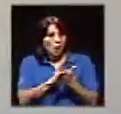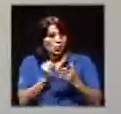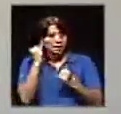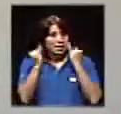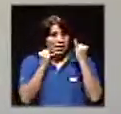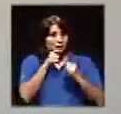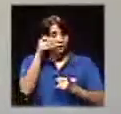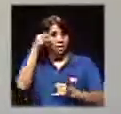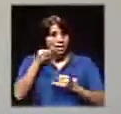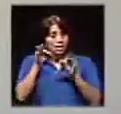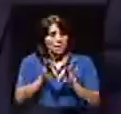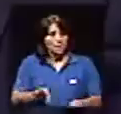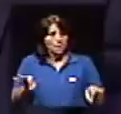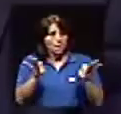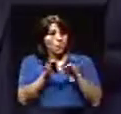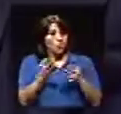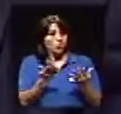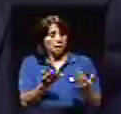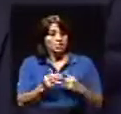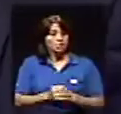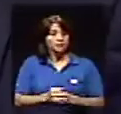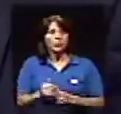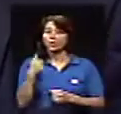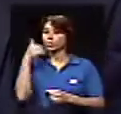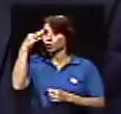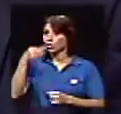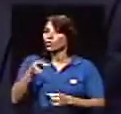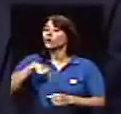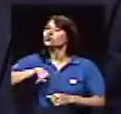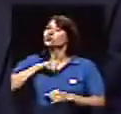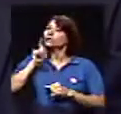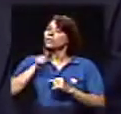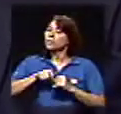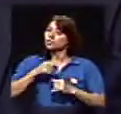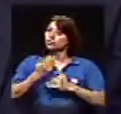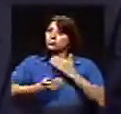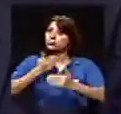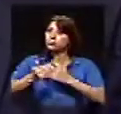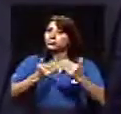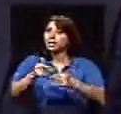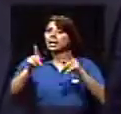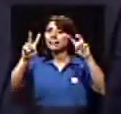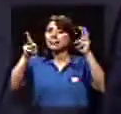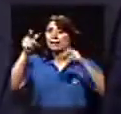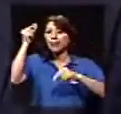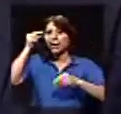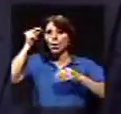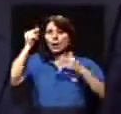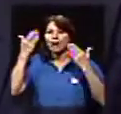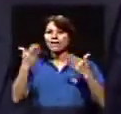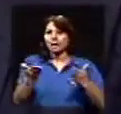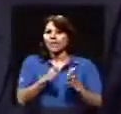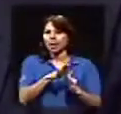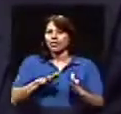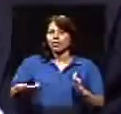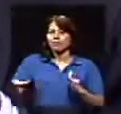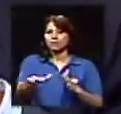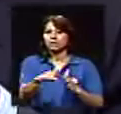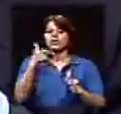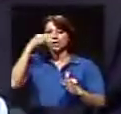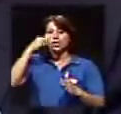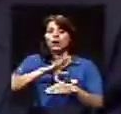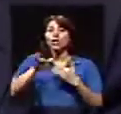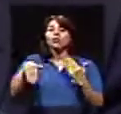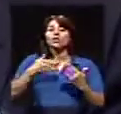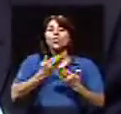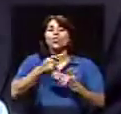considera importantes en ese proceso? Bueno, yo creo que debemos de avanzar en el tema de la gobernabilidad. Me parece que debemos de ponernos de acuerdo en cuál es la estructura de